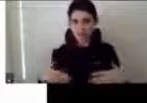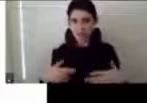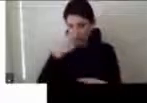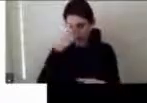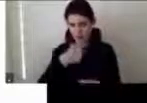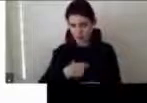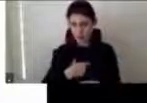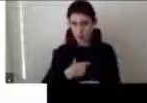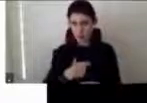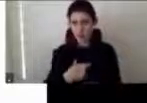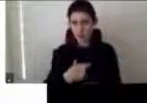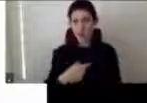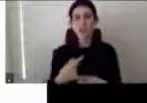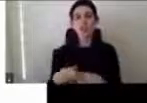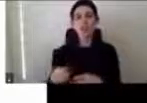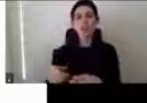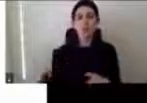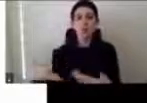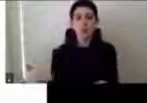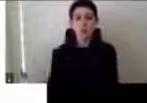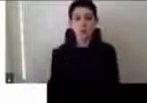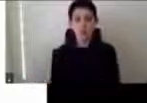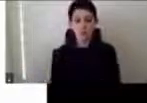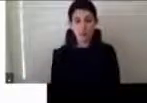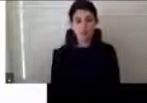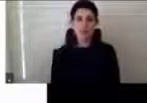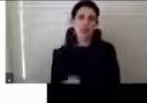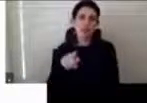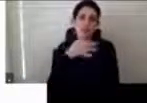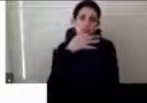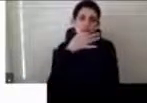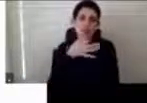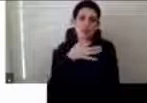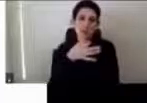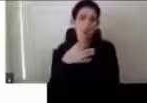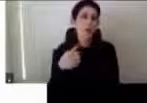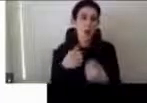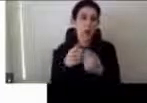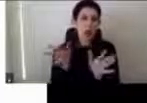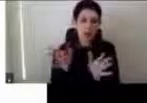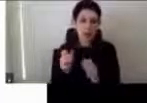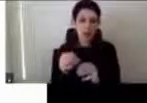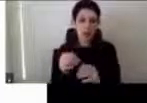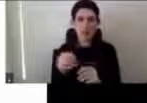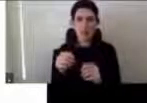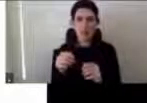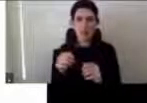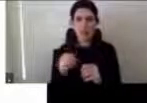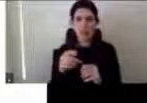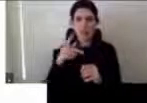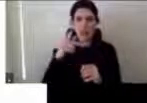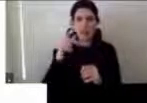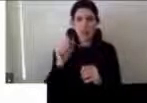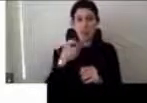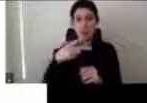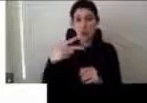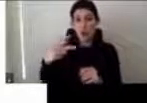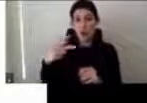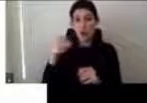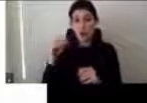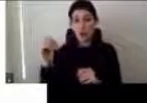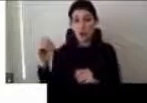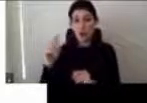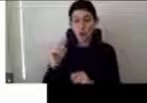el Kahoot como puedo mencionar cualquier otra aplicación, porque esta la he ocupado yo, ¿no es